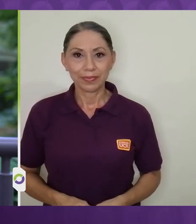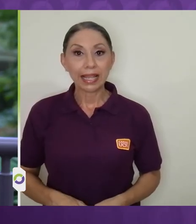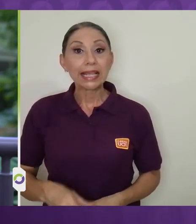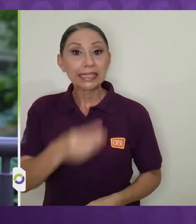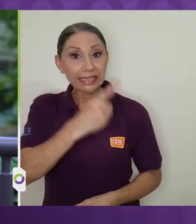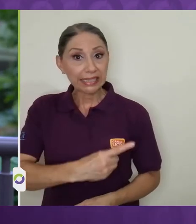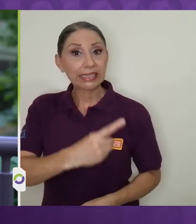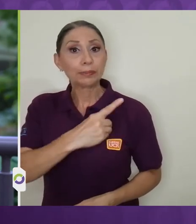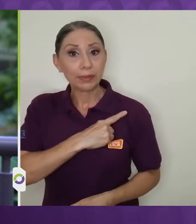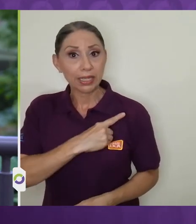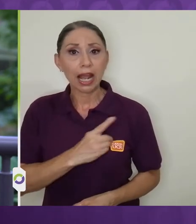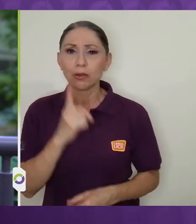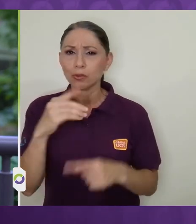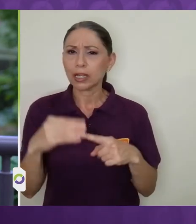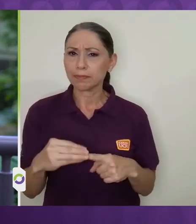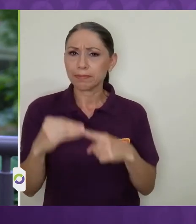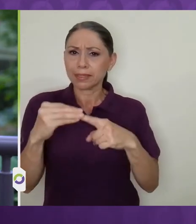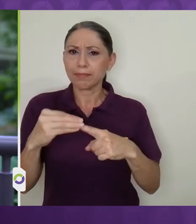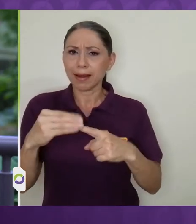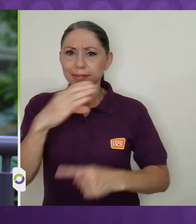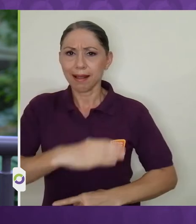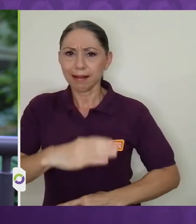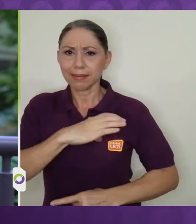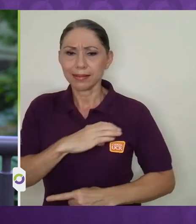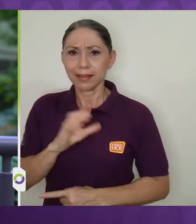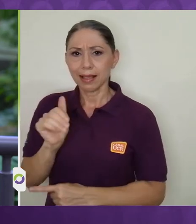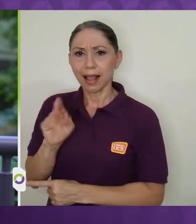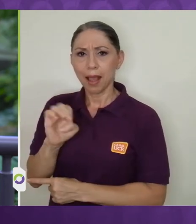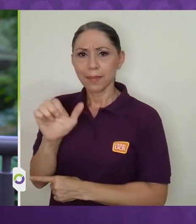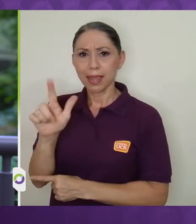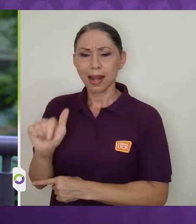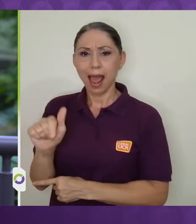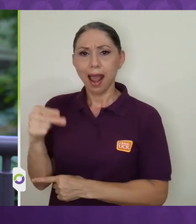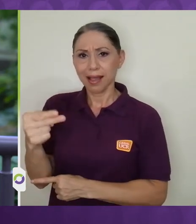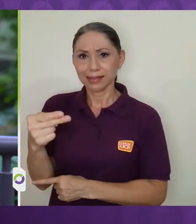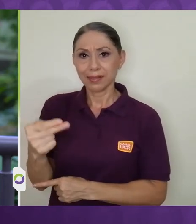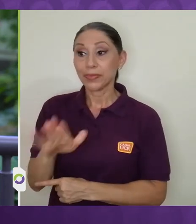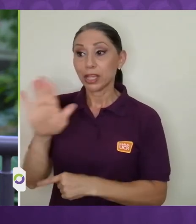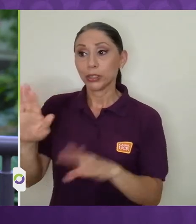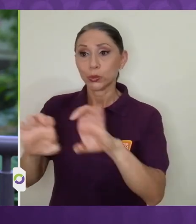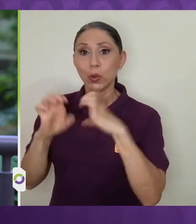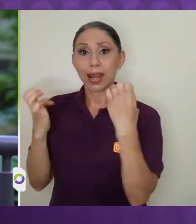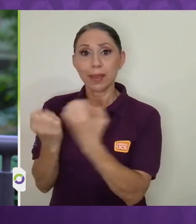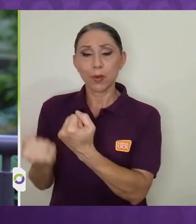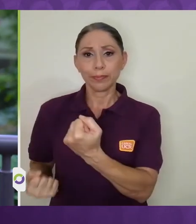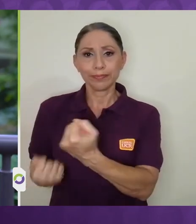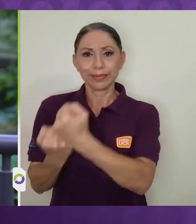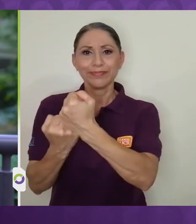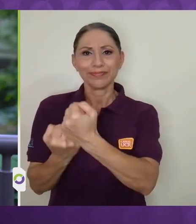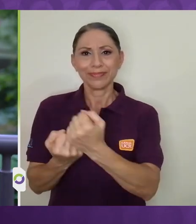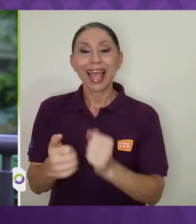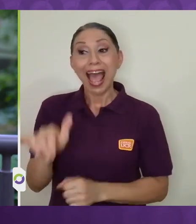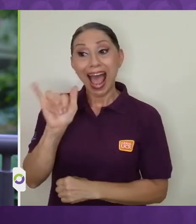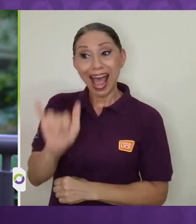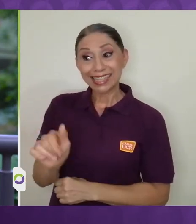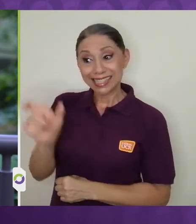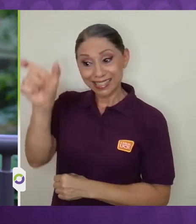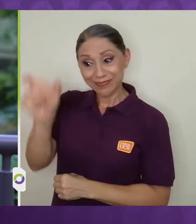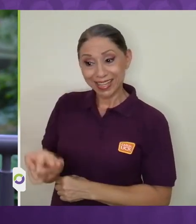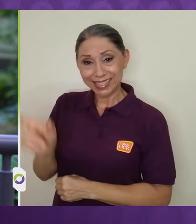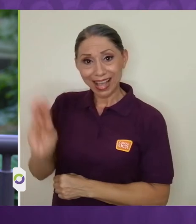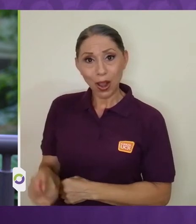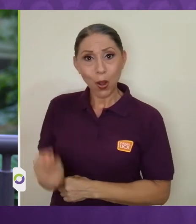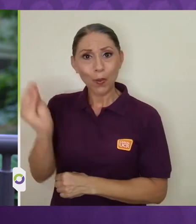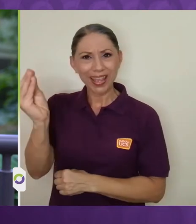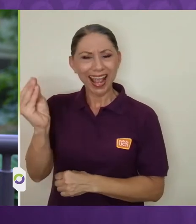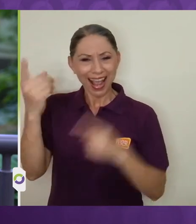La disciplina es una de las principales características de Camila Hase y el equipo que la respalda. Así, esta atleta joven